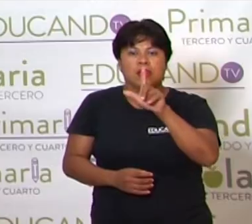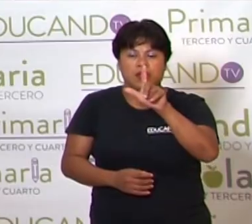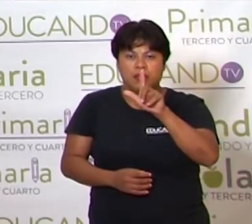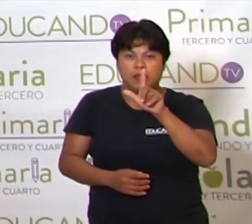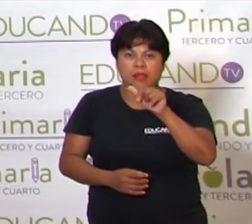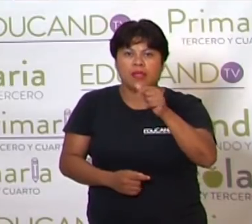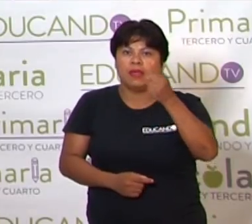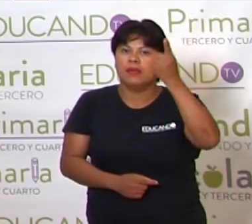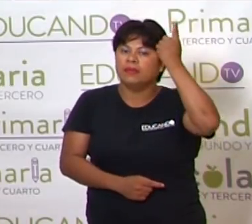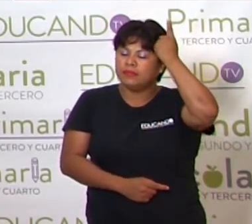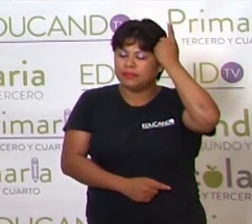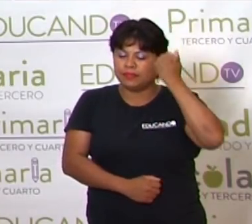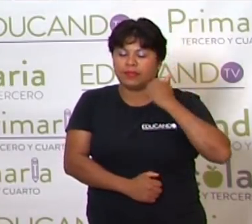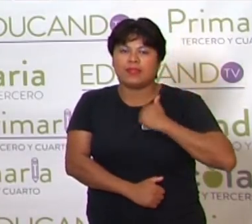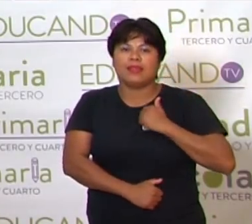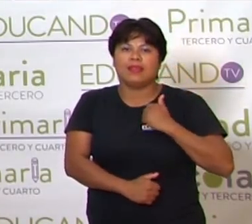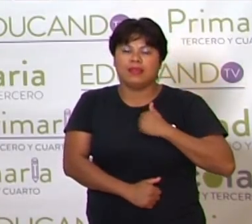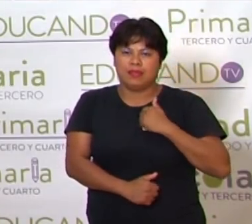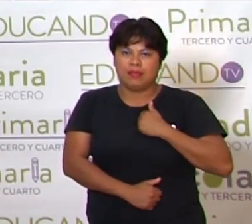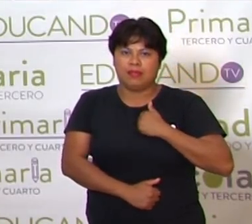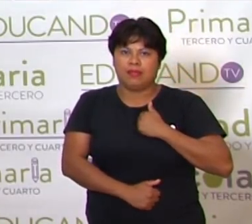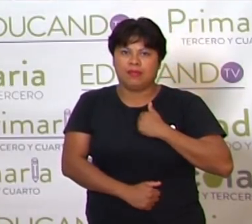y la